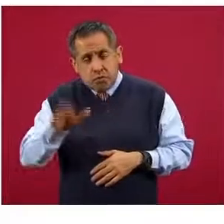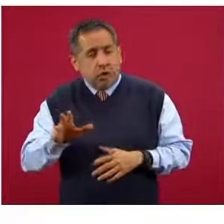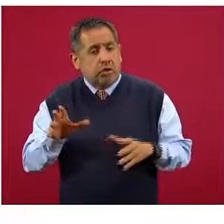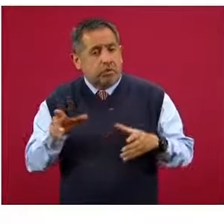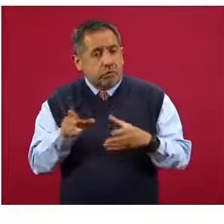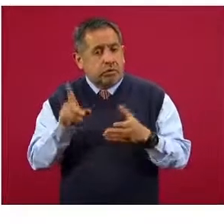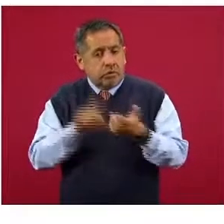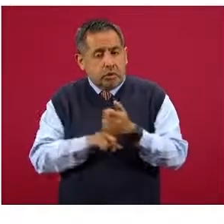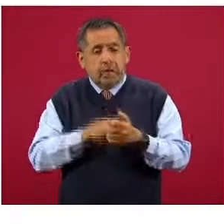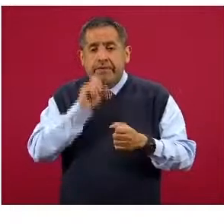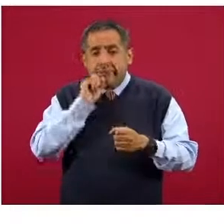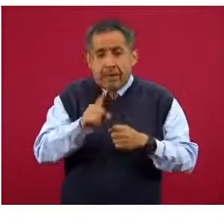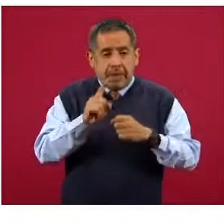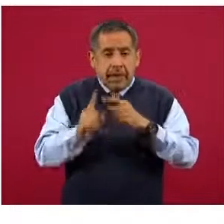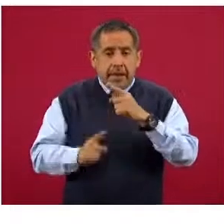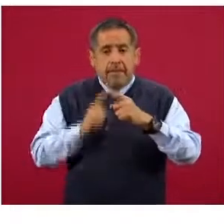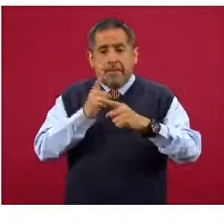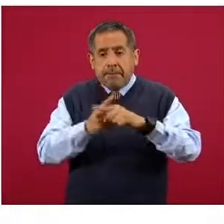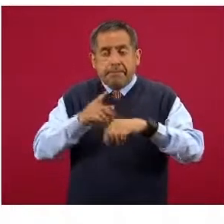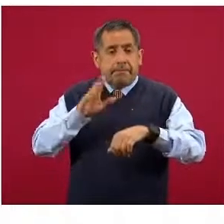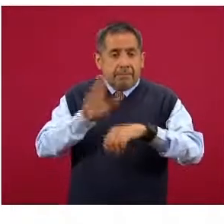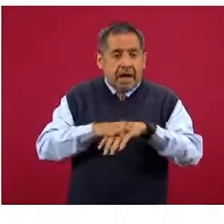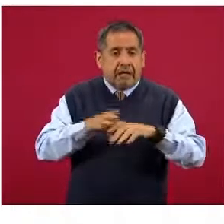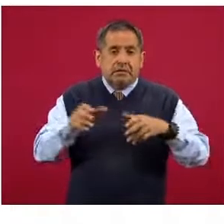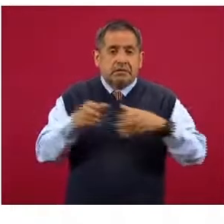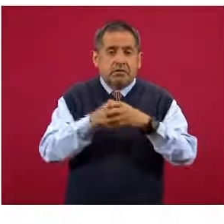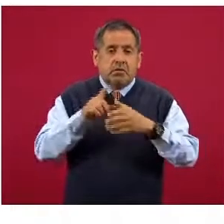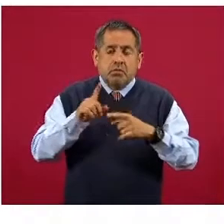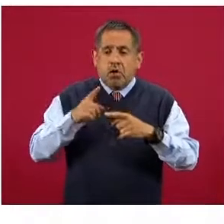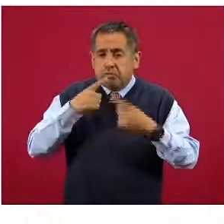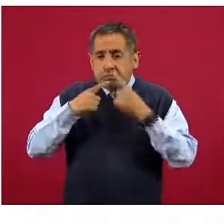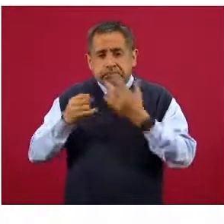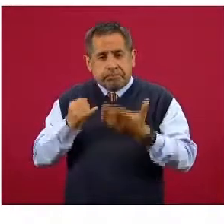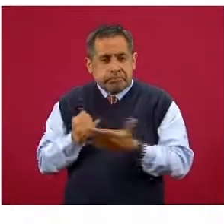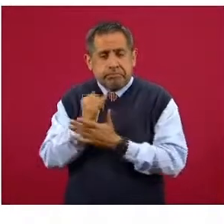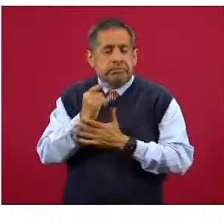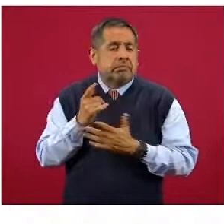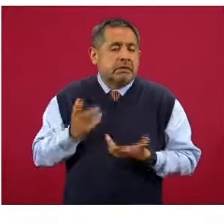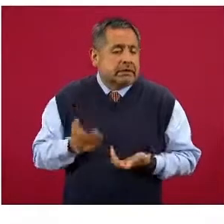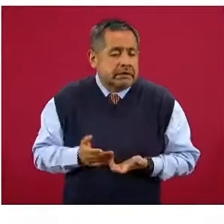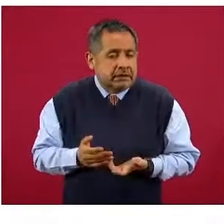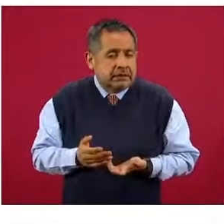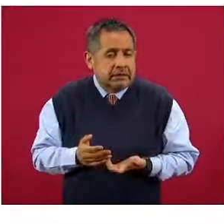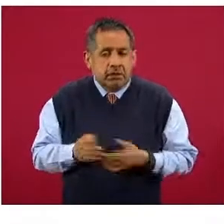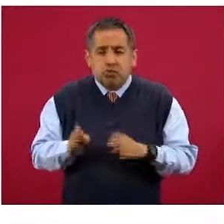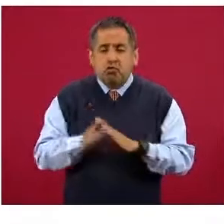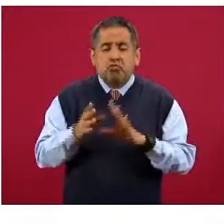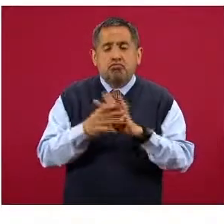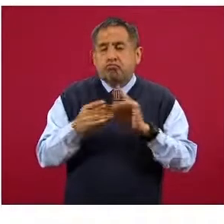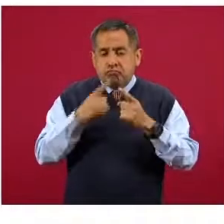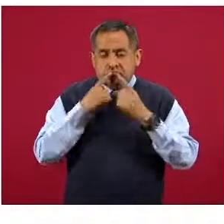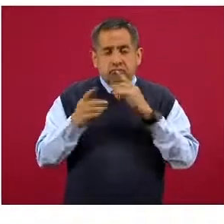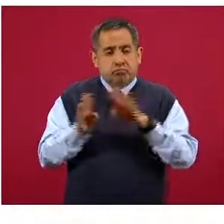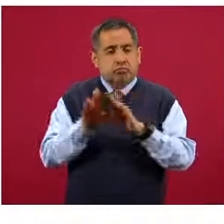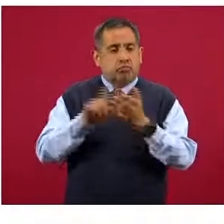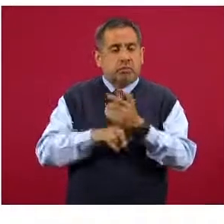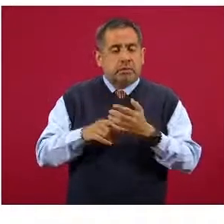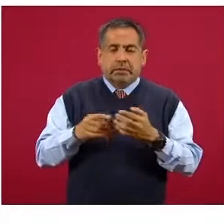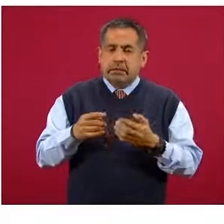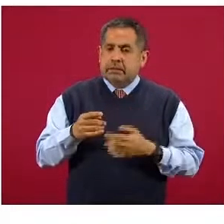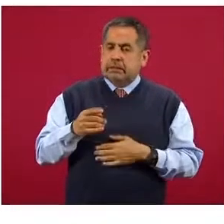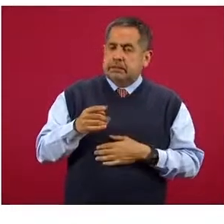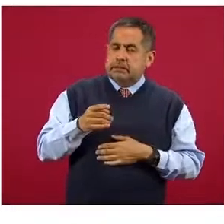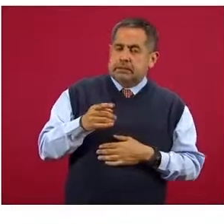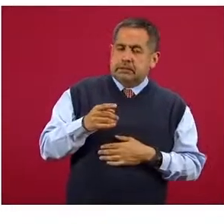sumado como los casos que se han sumado por la vía de la dictaminación están distribuidas en un histórico